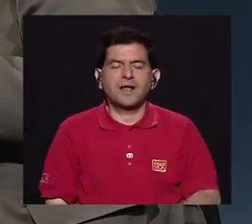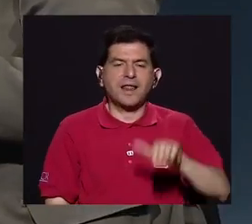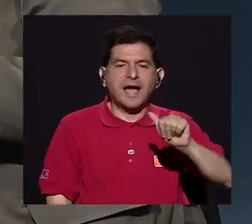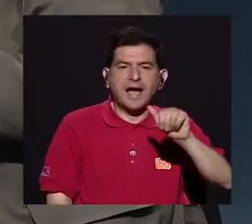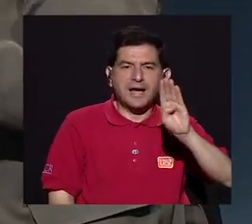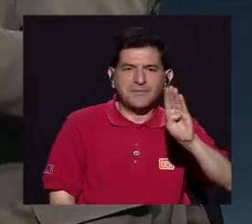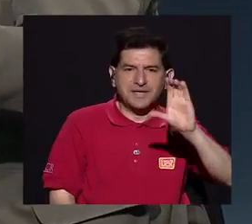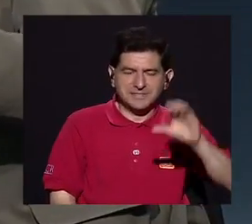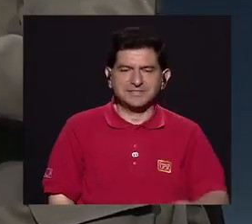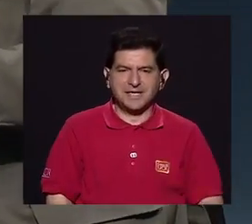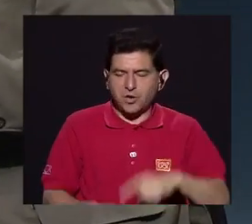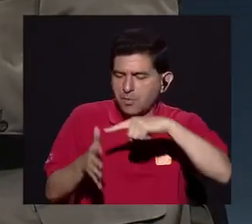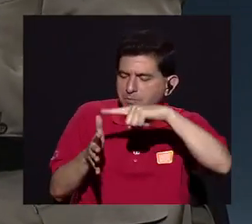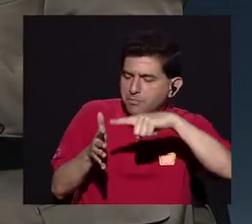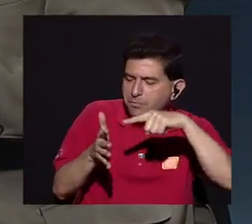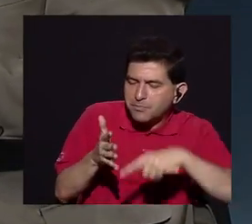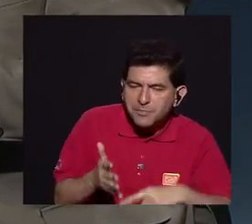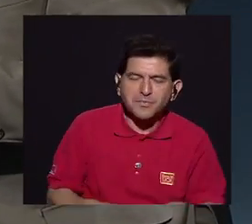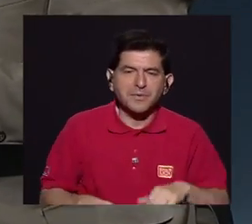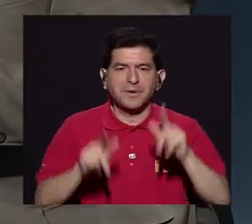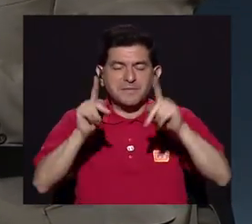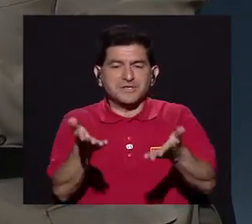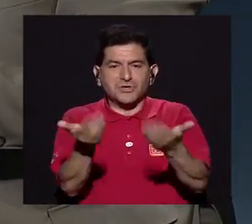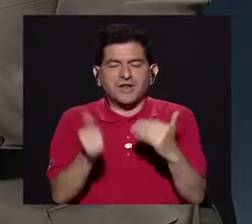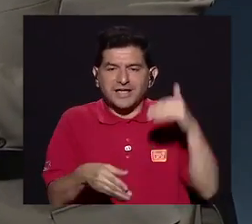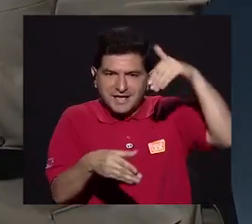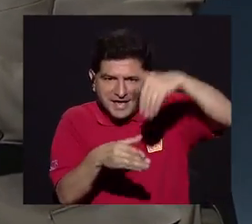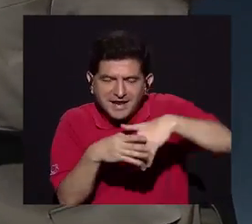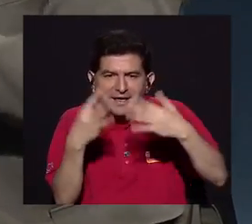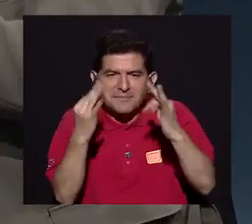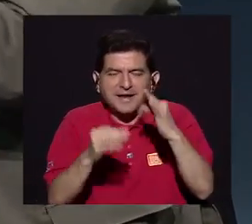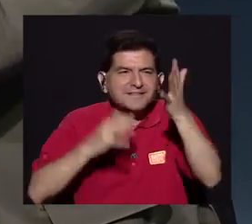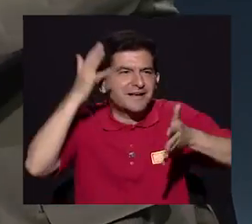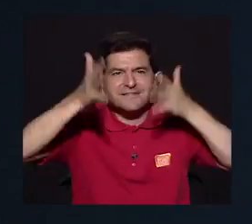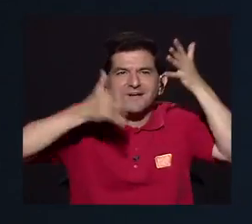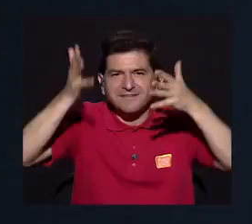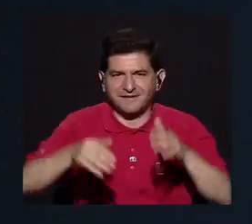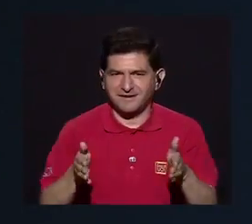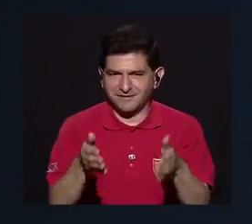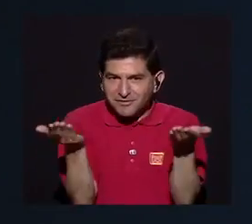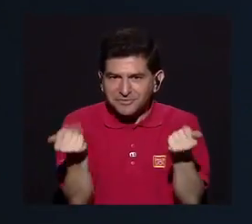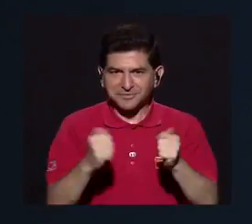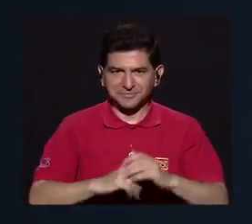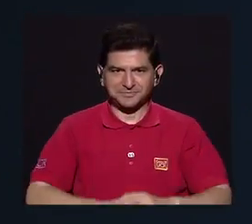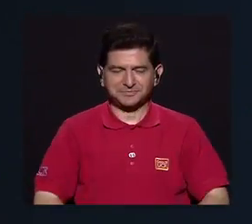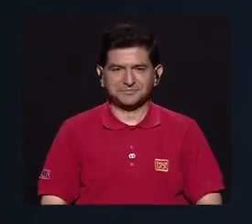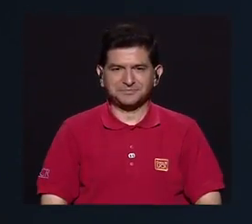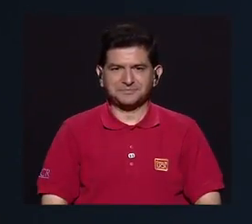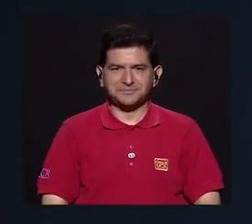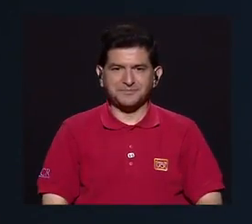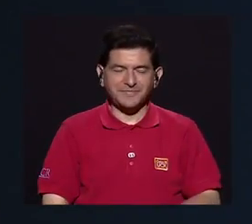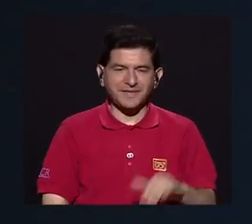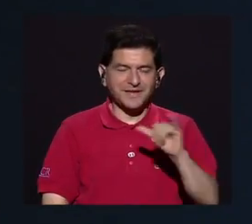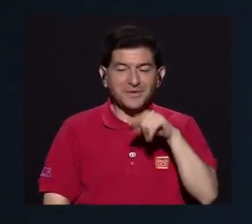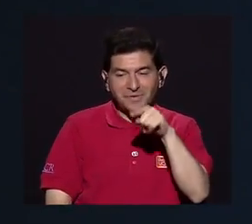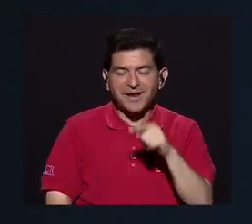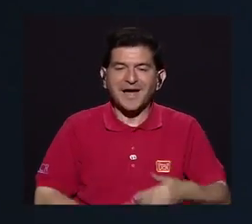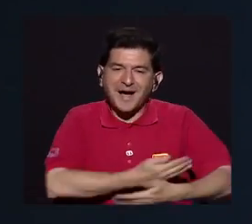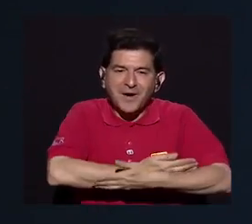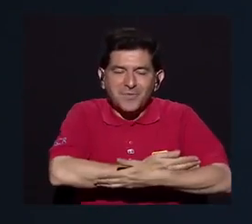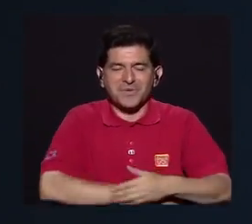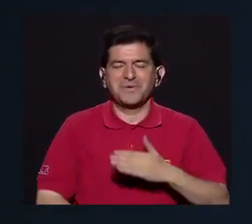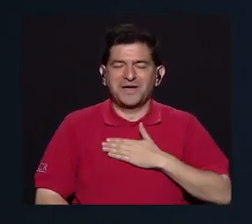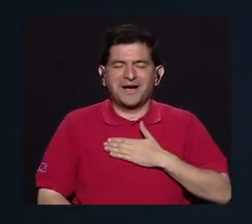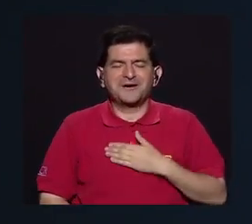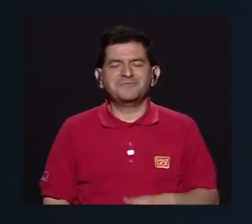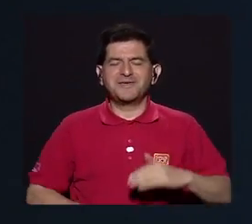las personas que quieren un poco ingresar a la posibilidad de tratar de ser creativos? Creo que este bebé me dio grande satisfacción, me